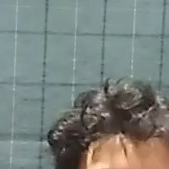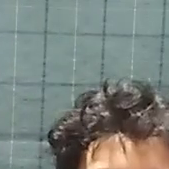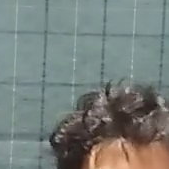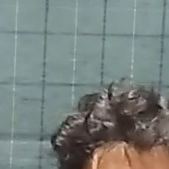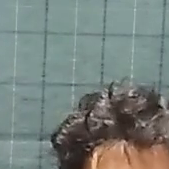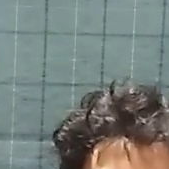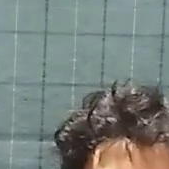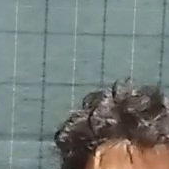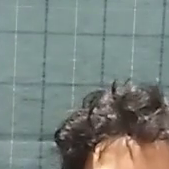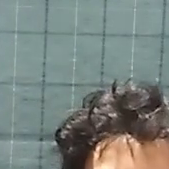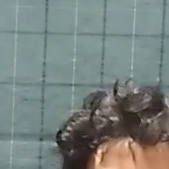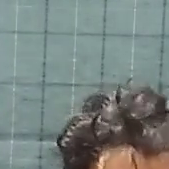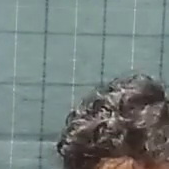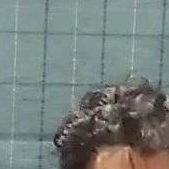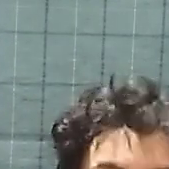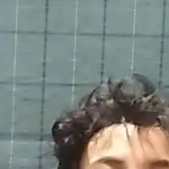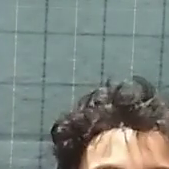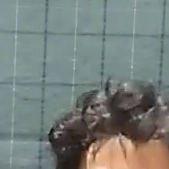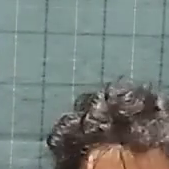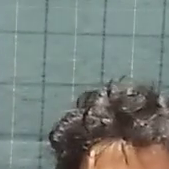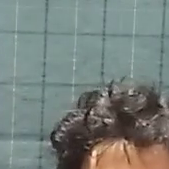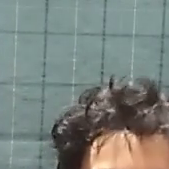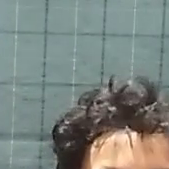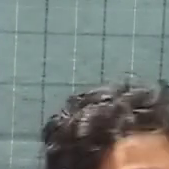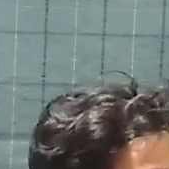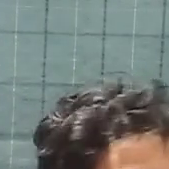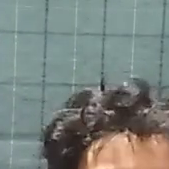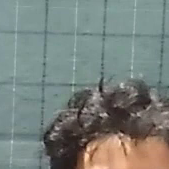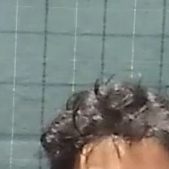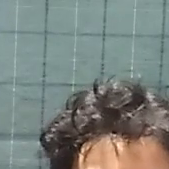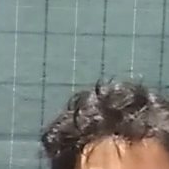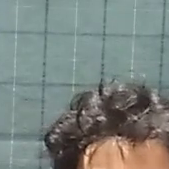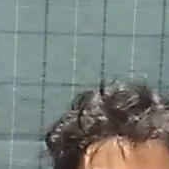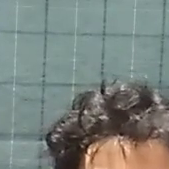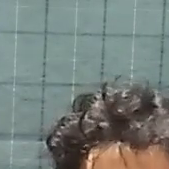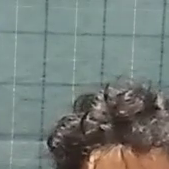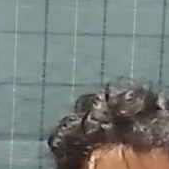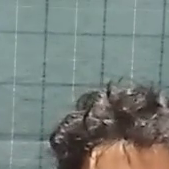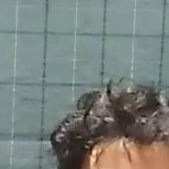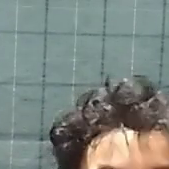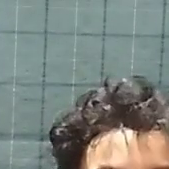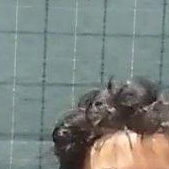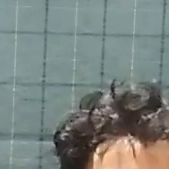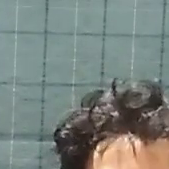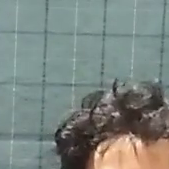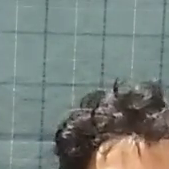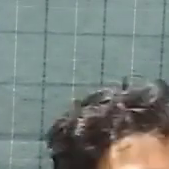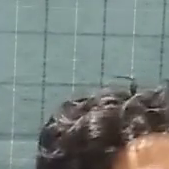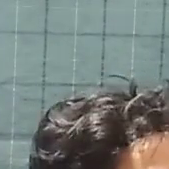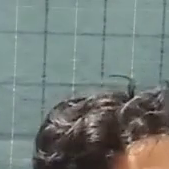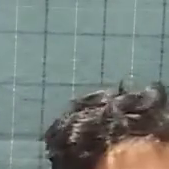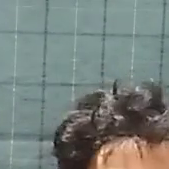Bien amigos, el día de hoy nuestro presidente Andrés Manuel López Obrador mandó este mensaje a los pobladores de Michoacán y de